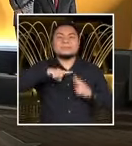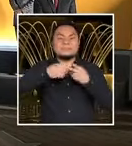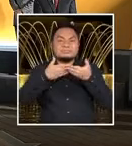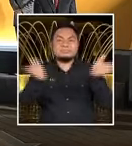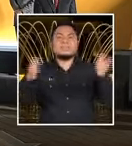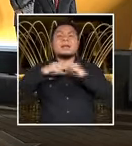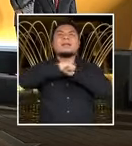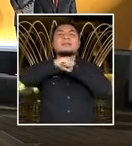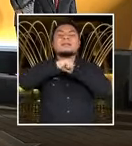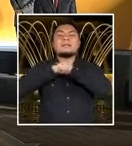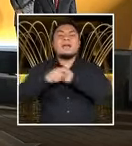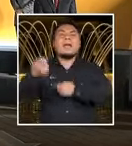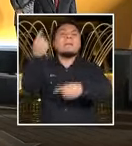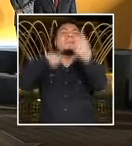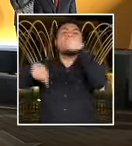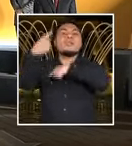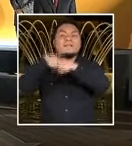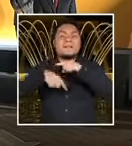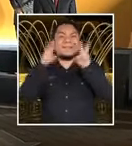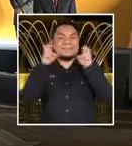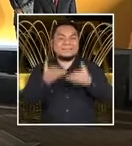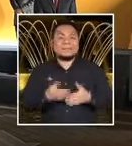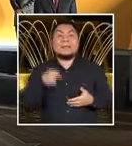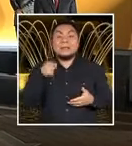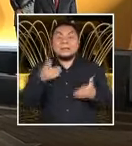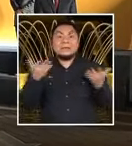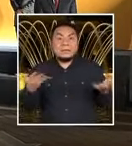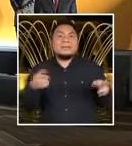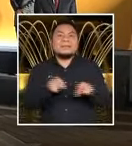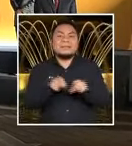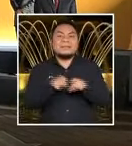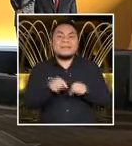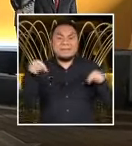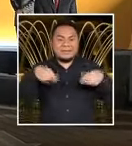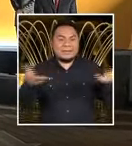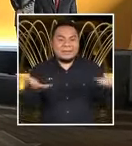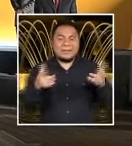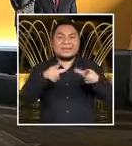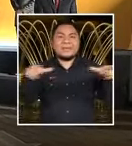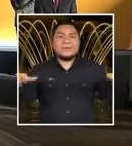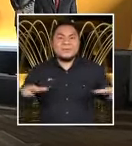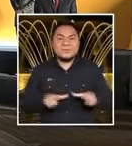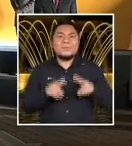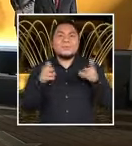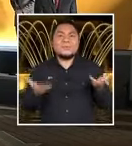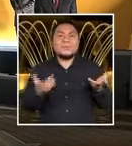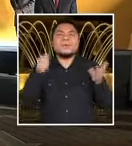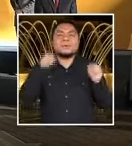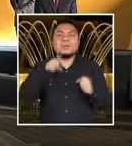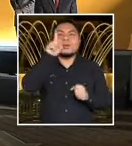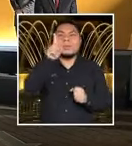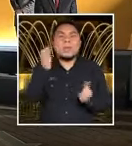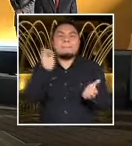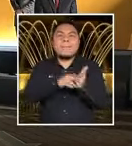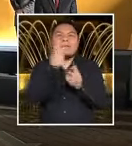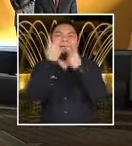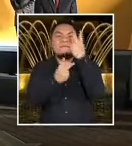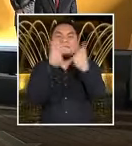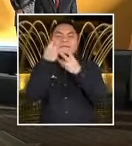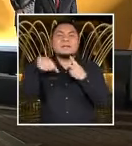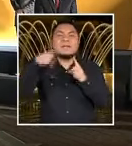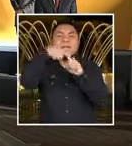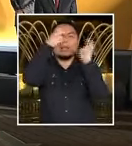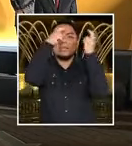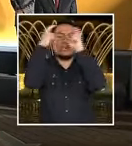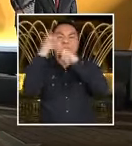de la campaña Volver, que no es una casualidad que se haga aquí en un lugar, uno de los más visitados por